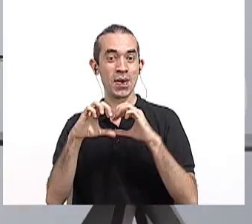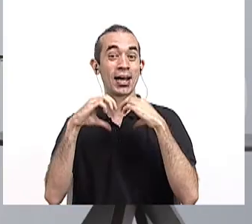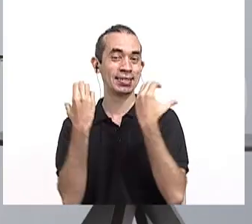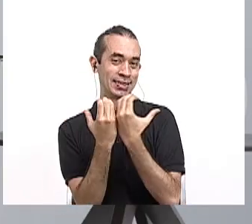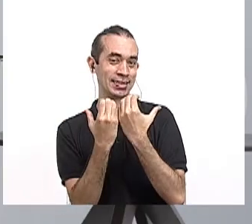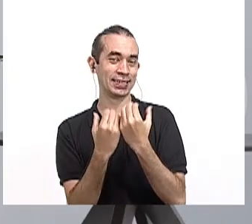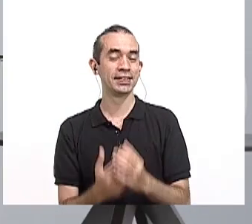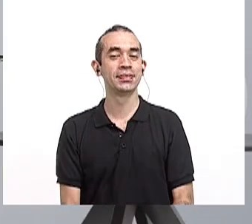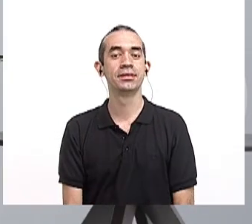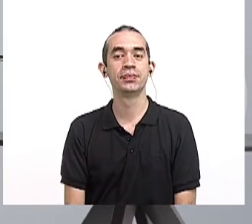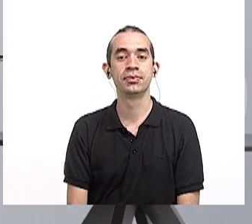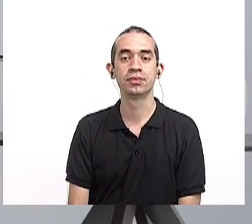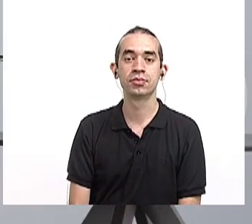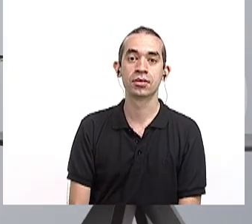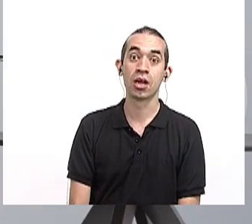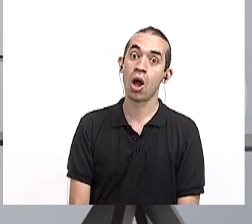clase.